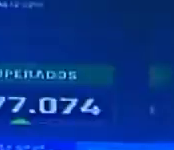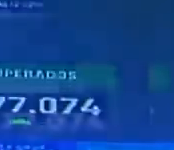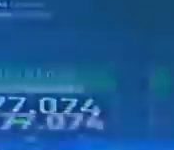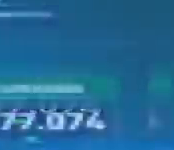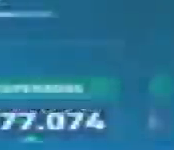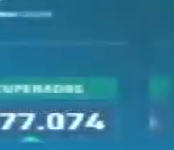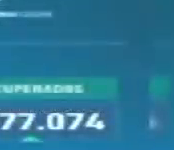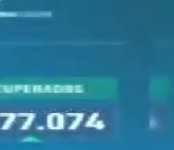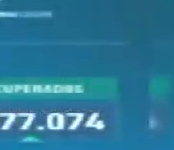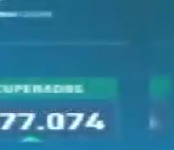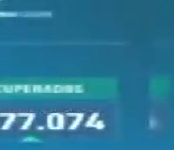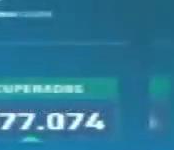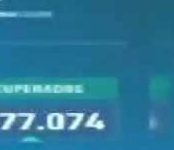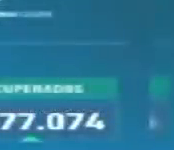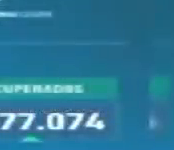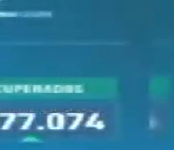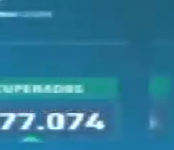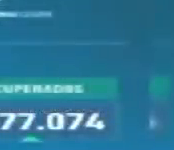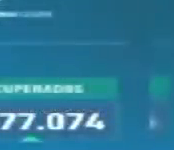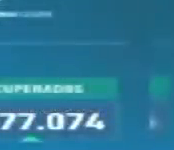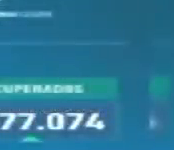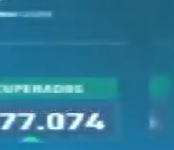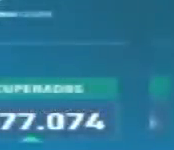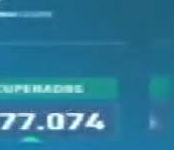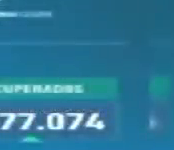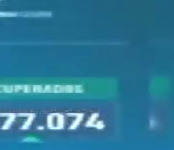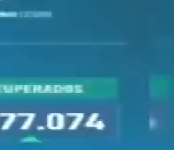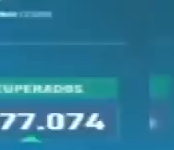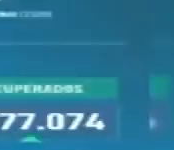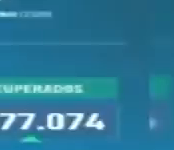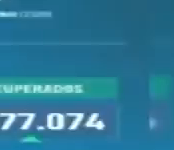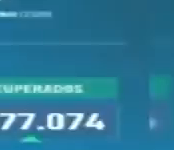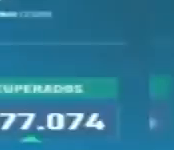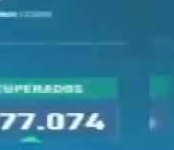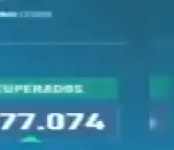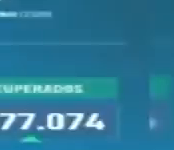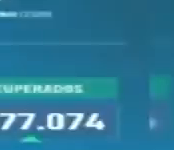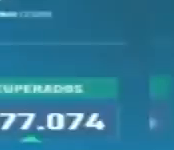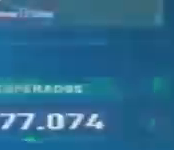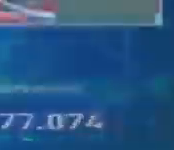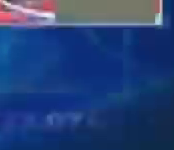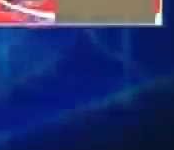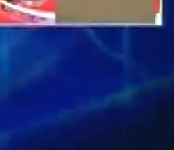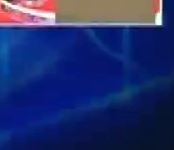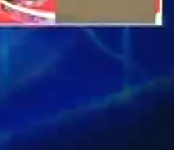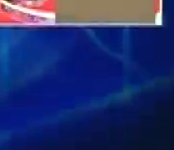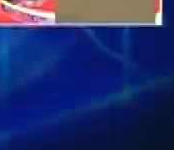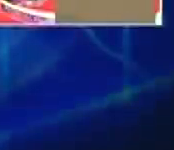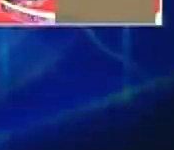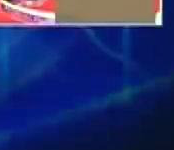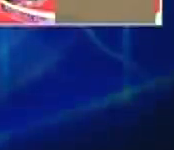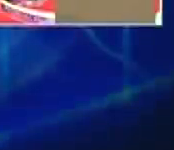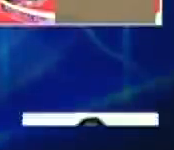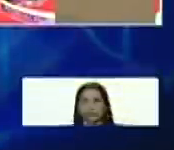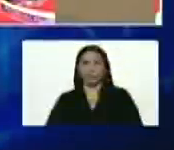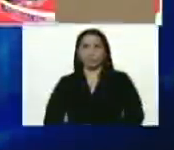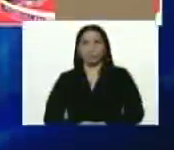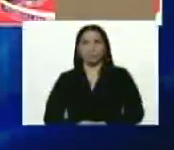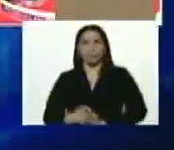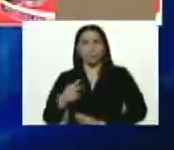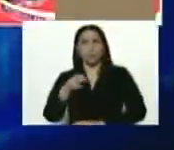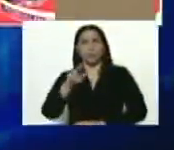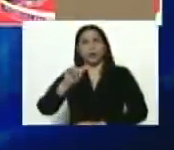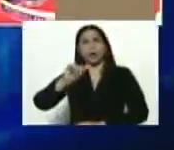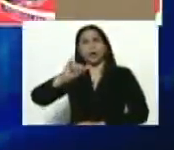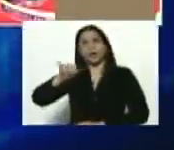145 casos de COVID-19. Por La Guajira ha reportado 109 casos. Y por